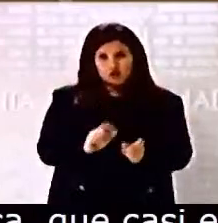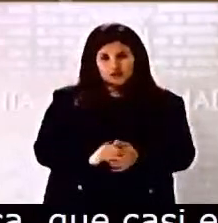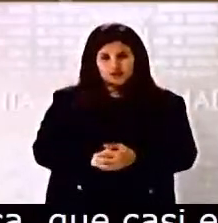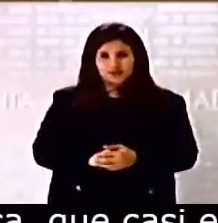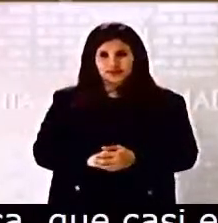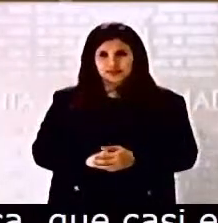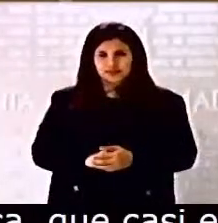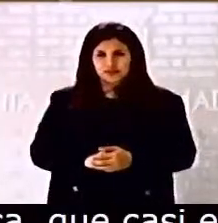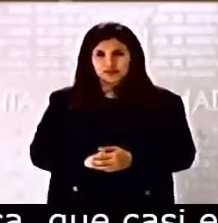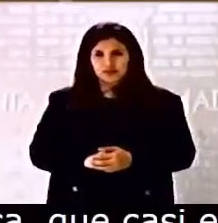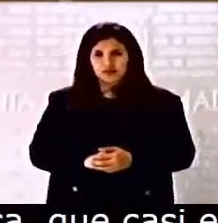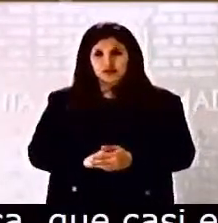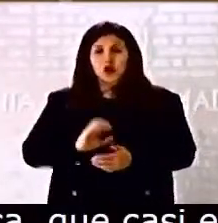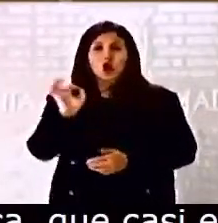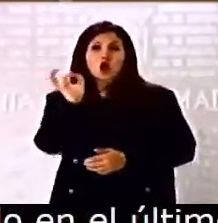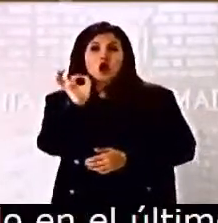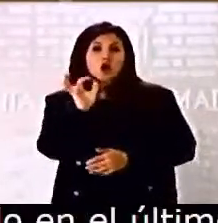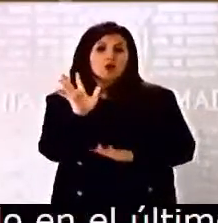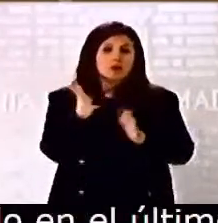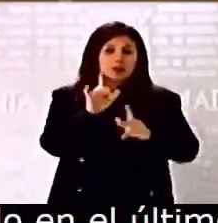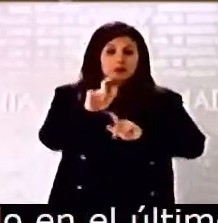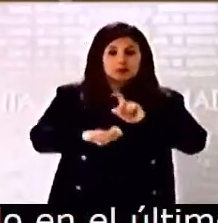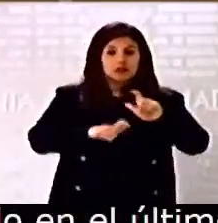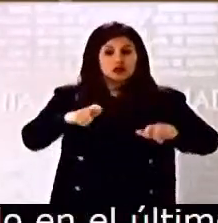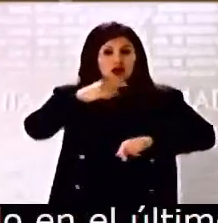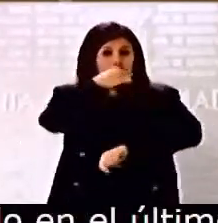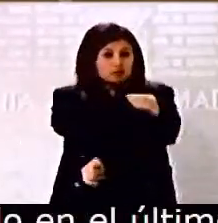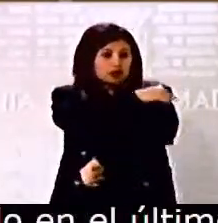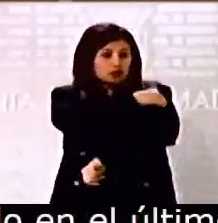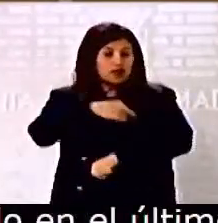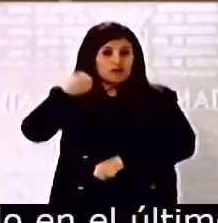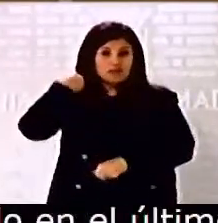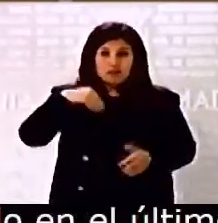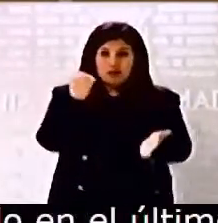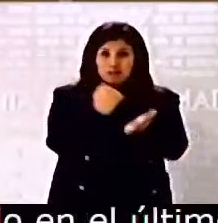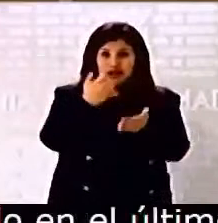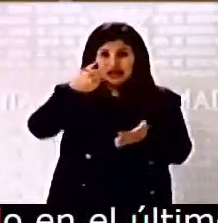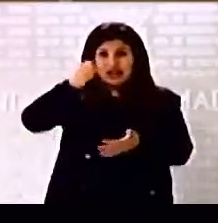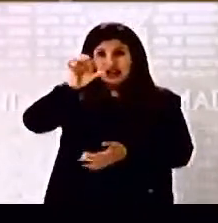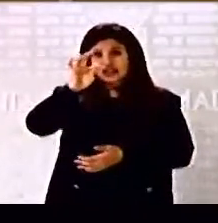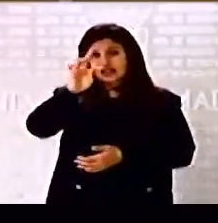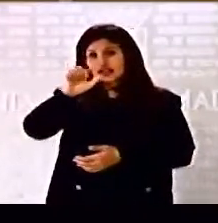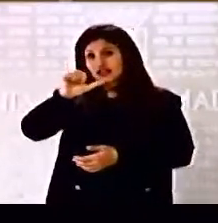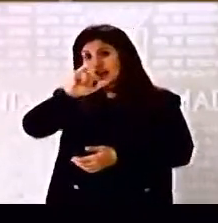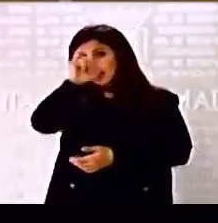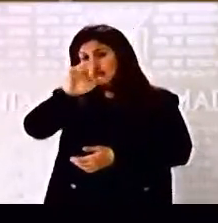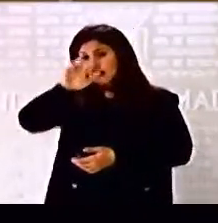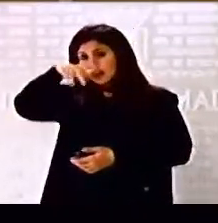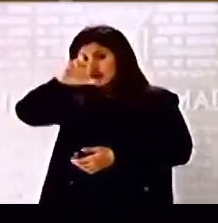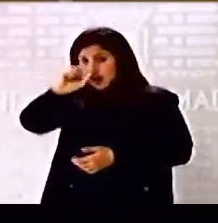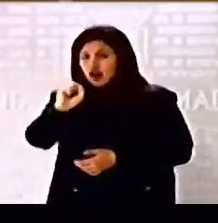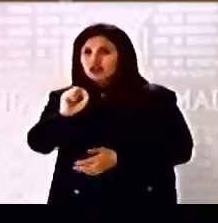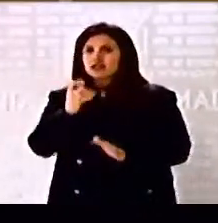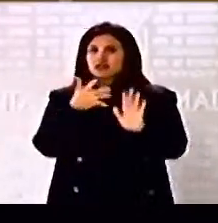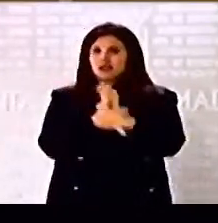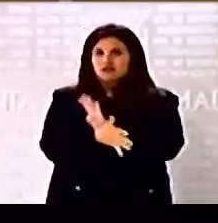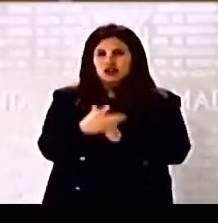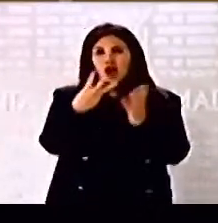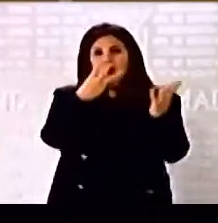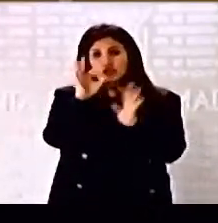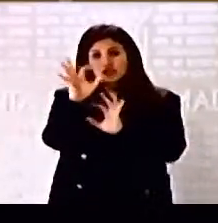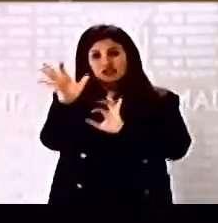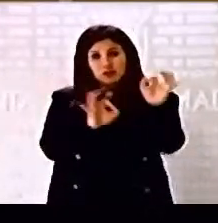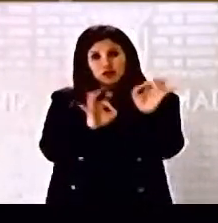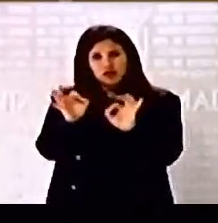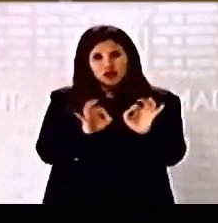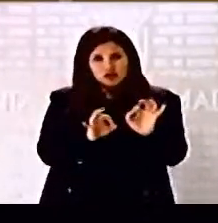o que alrededor del 80% tengan efectividad a la hora de prevenir la infección por el